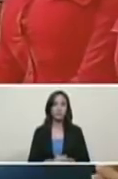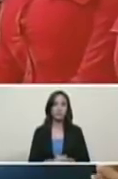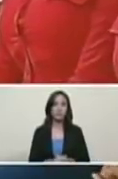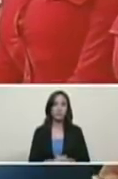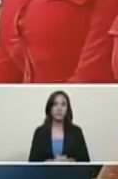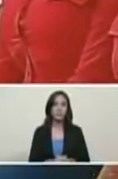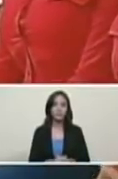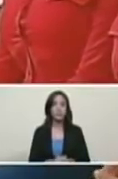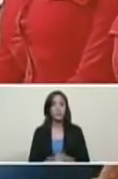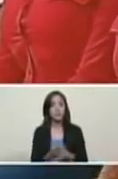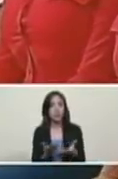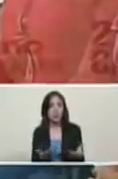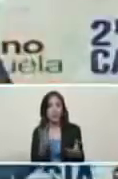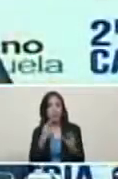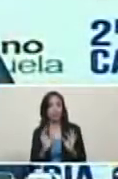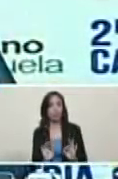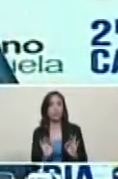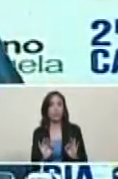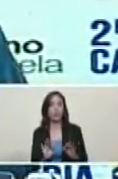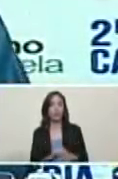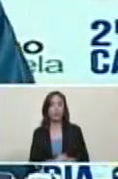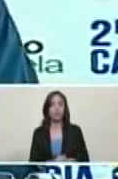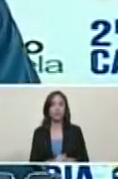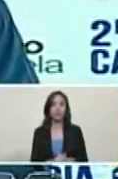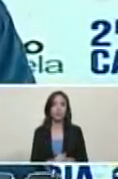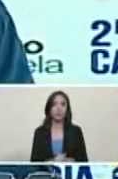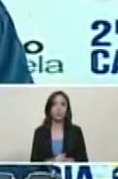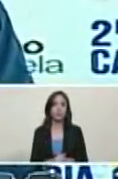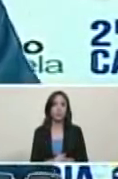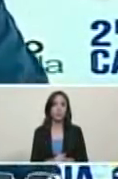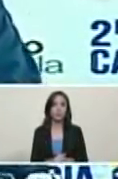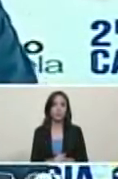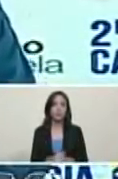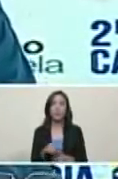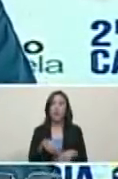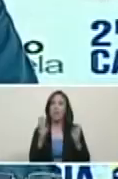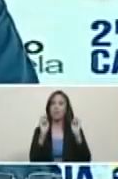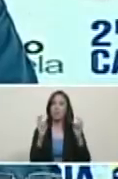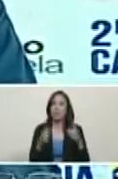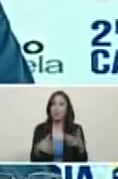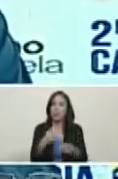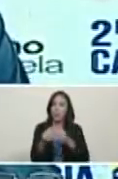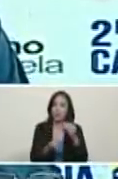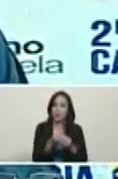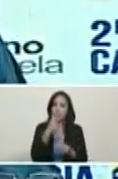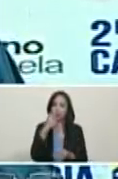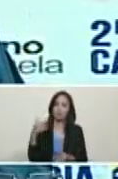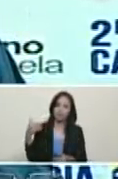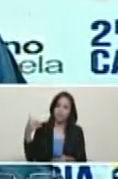Bueno, estábamos hablando precisamente de el trabajo que se viene haciendo,